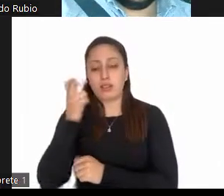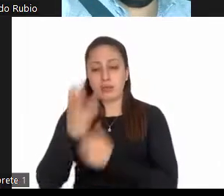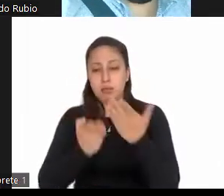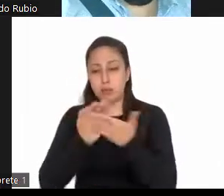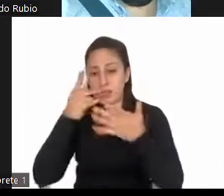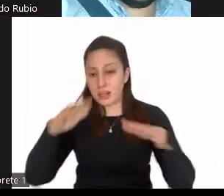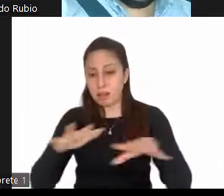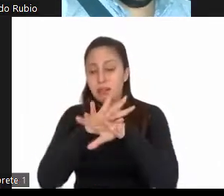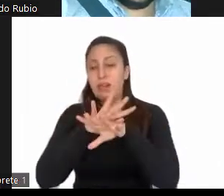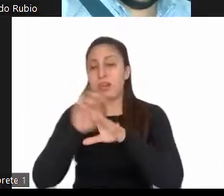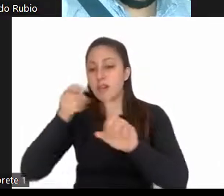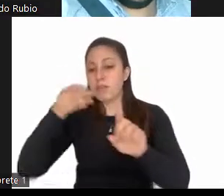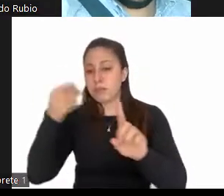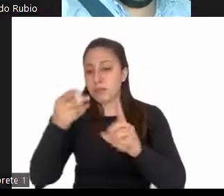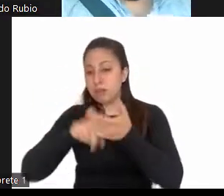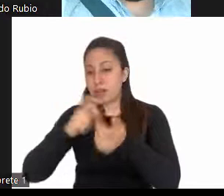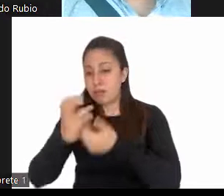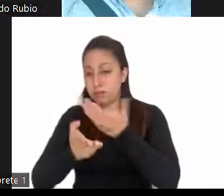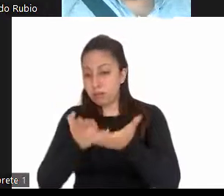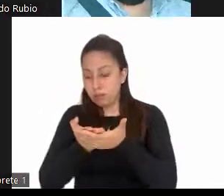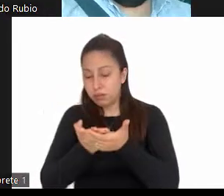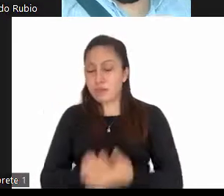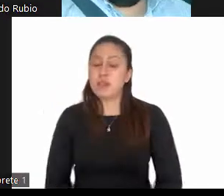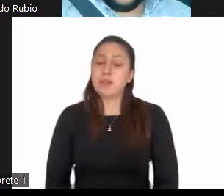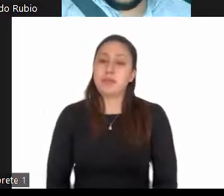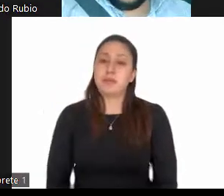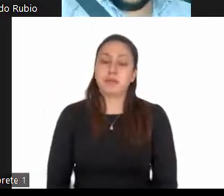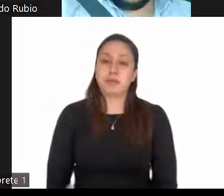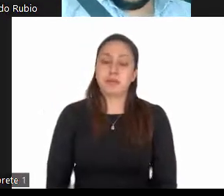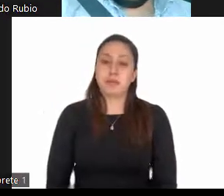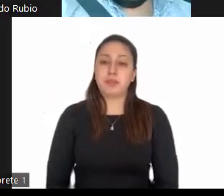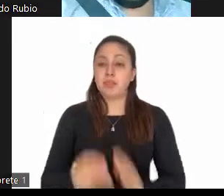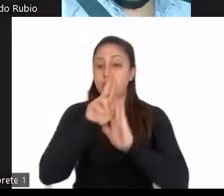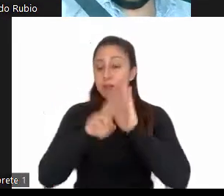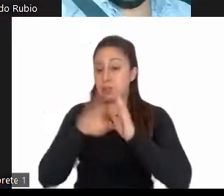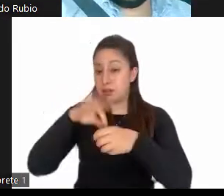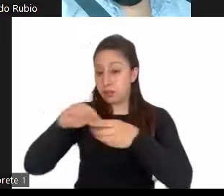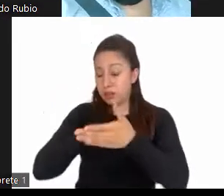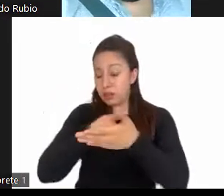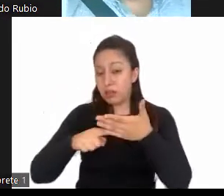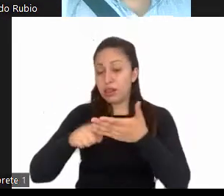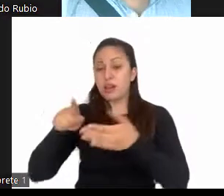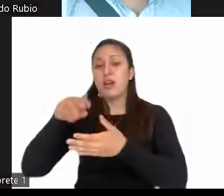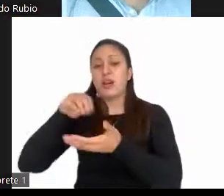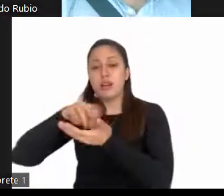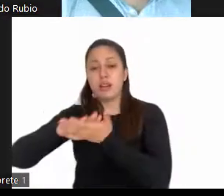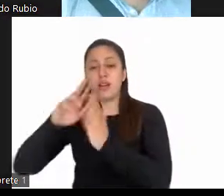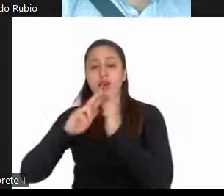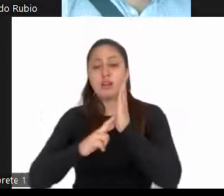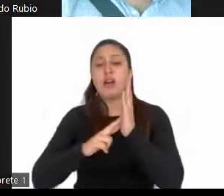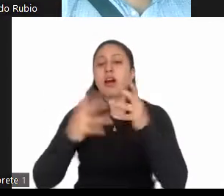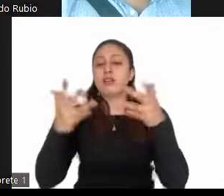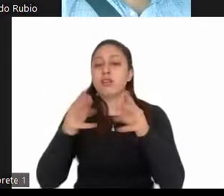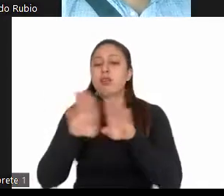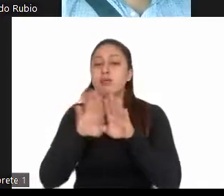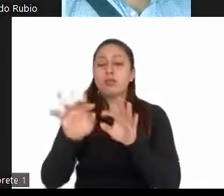modificación al proyecto que está en discusión. La normatividad electoral establece las reglas bajo las cuales se deberán substanciar y